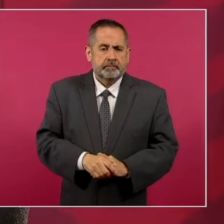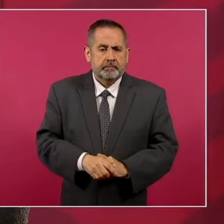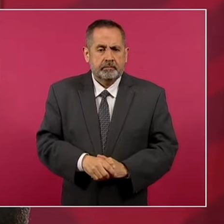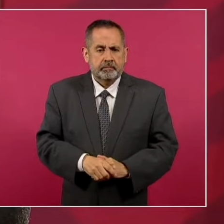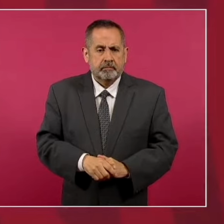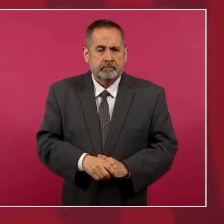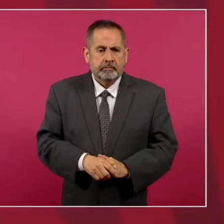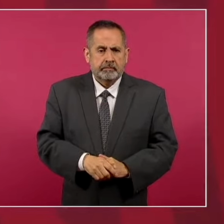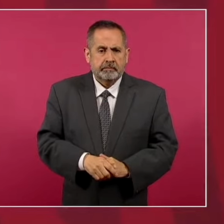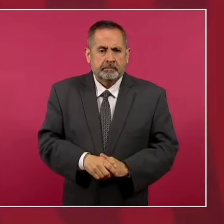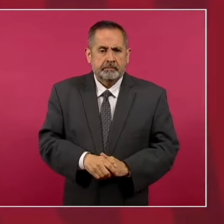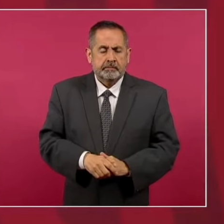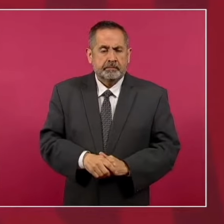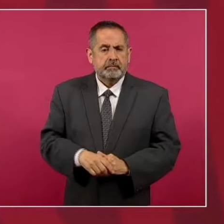Yo